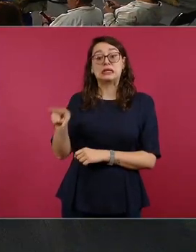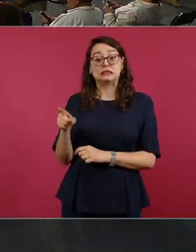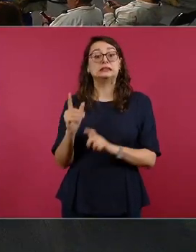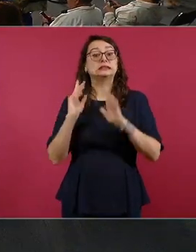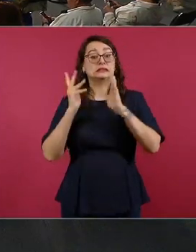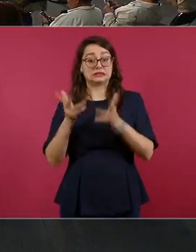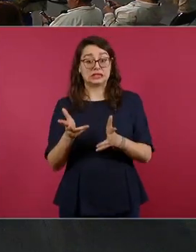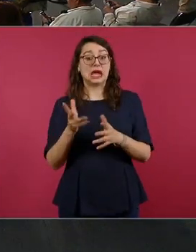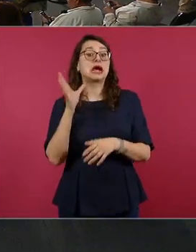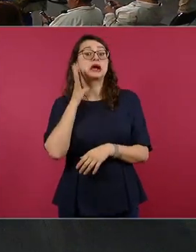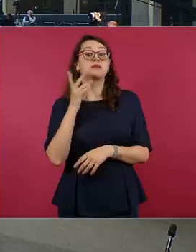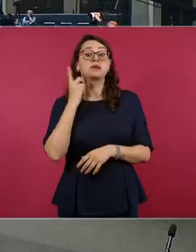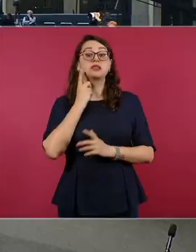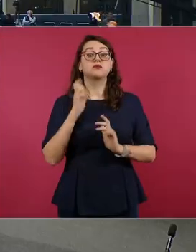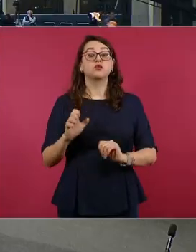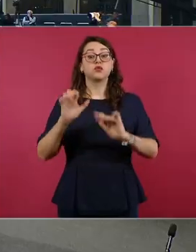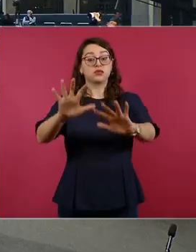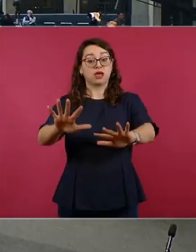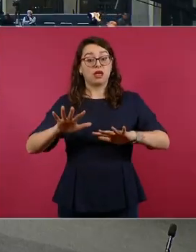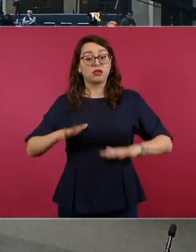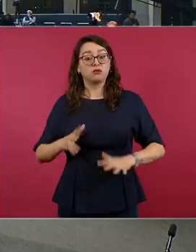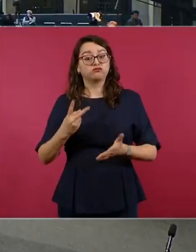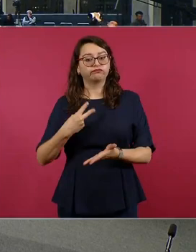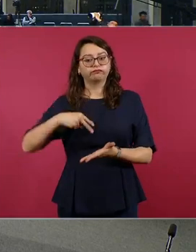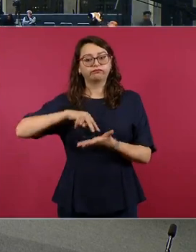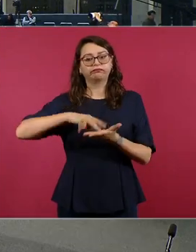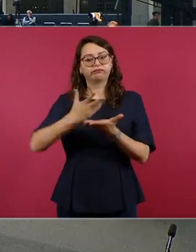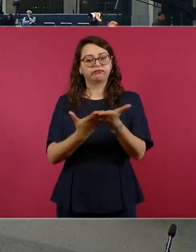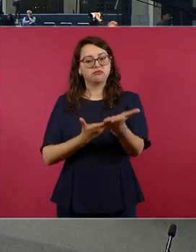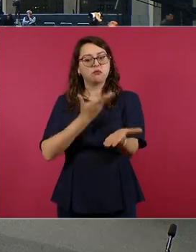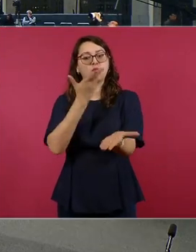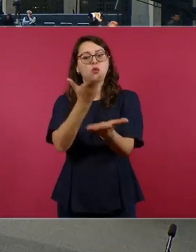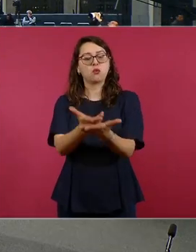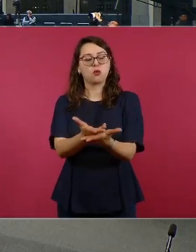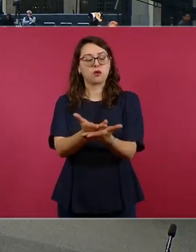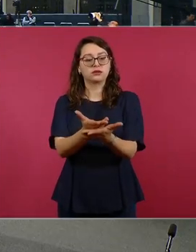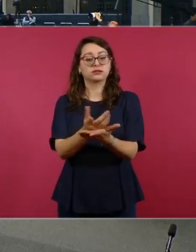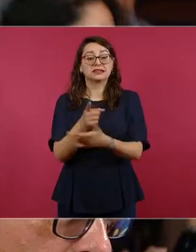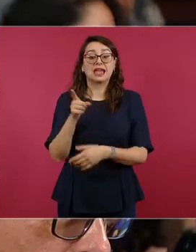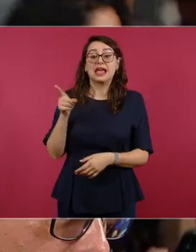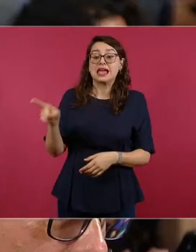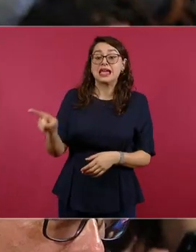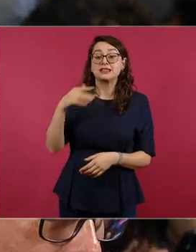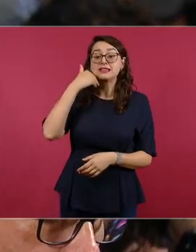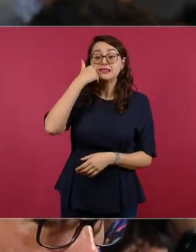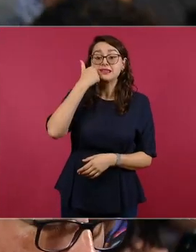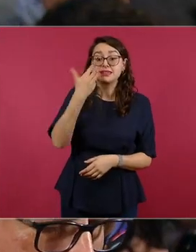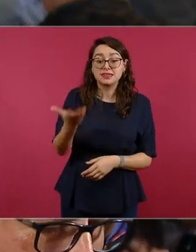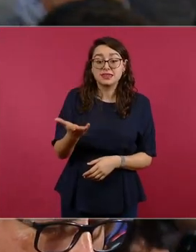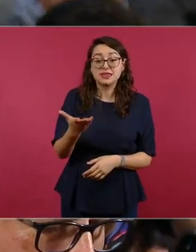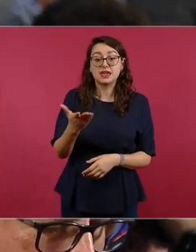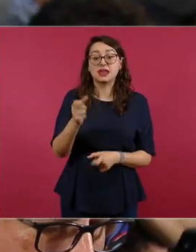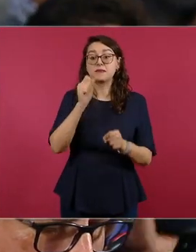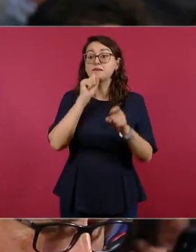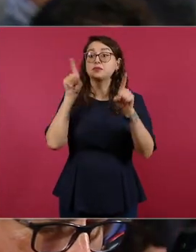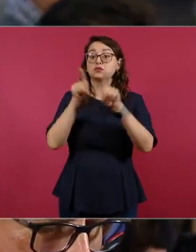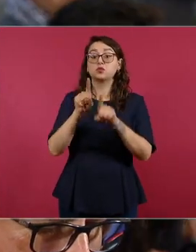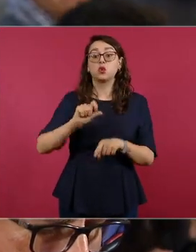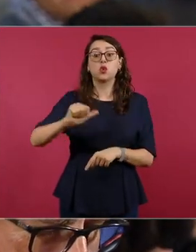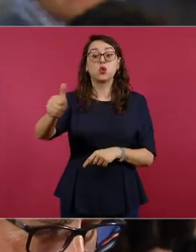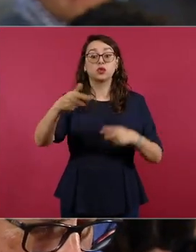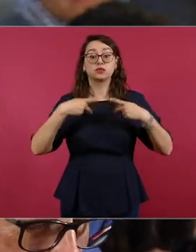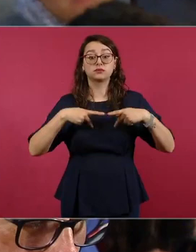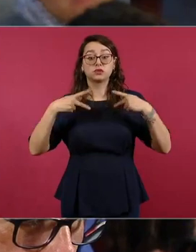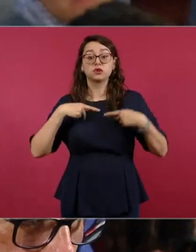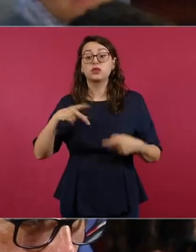tribuna en la Cámara de Diputados, presidente, y él está proponiendo junto con otros legisladores